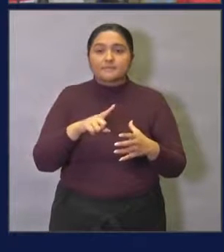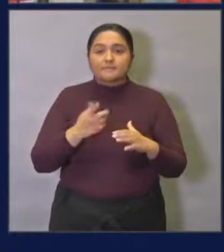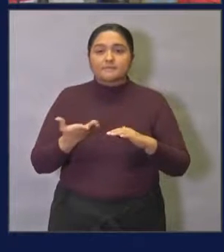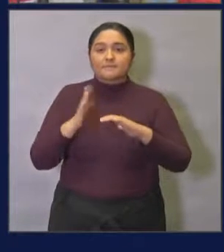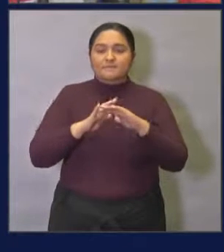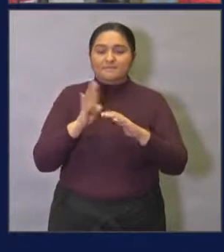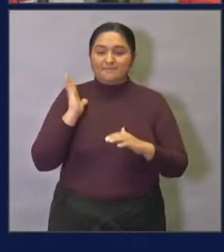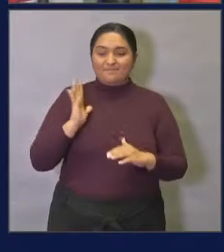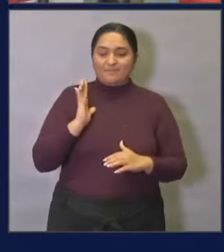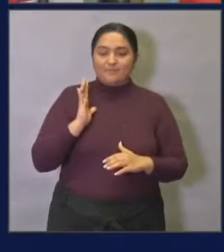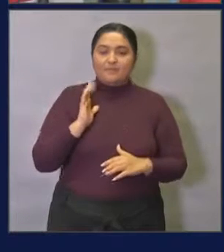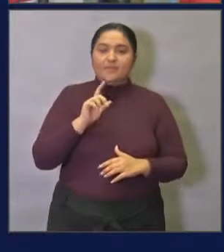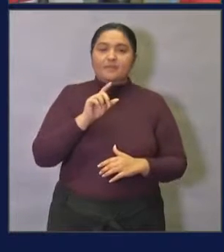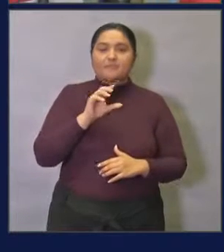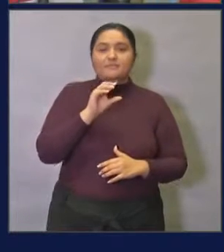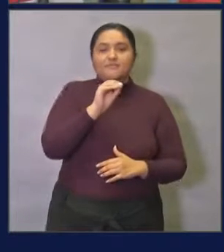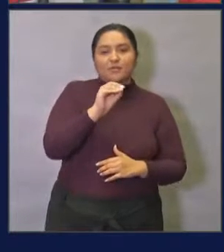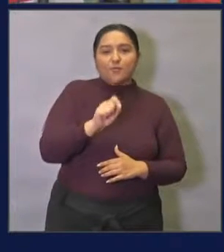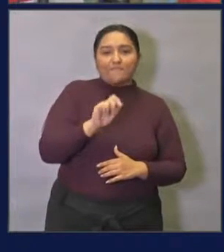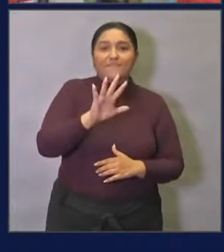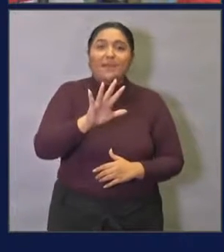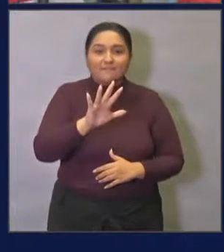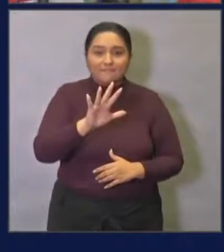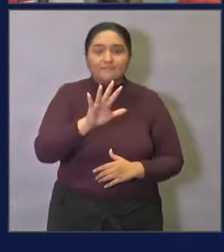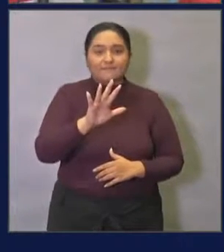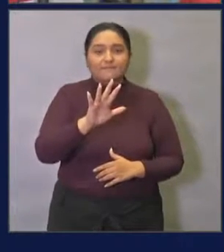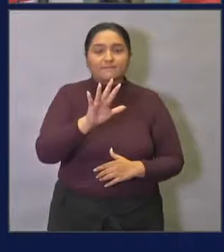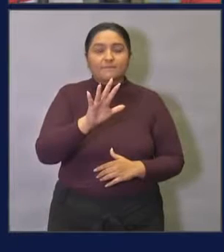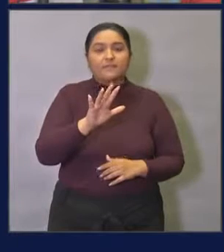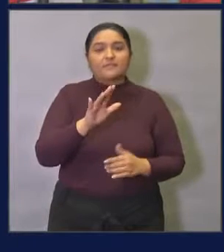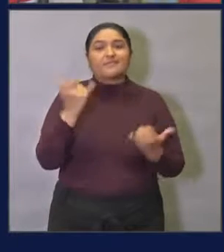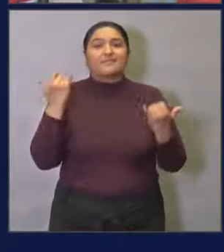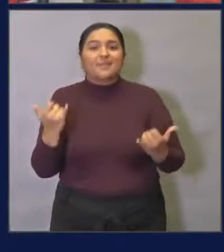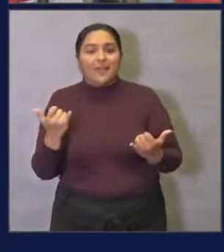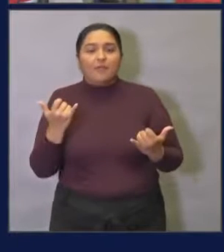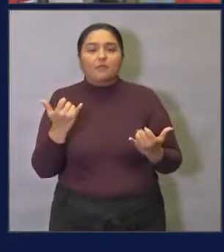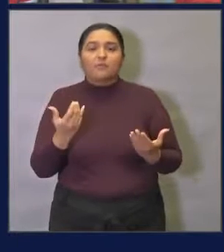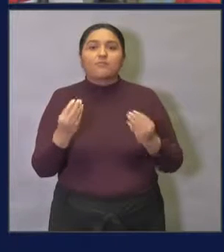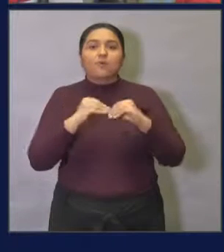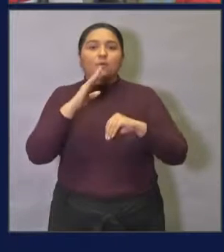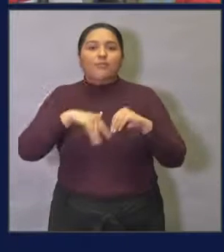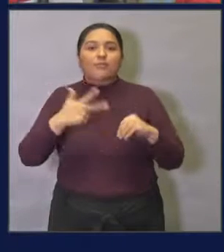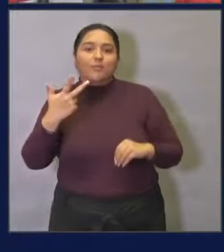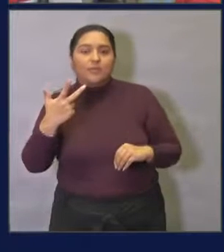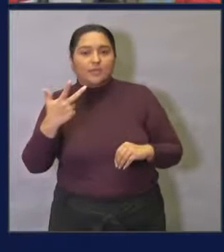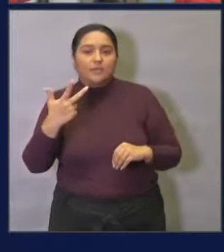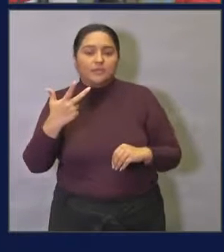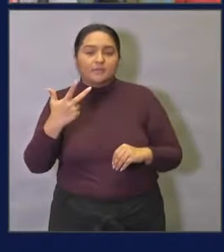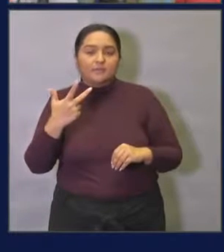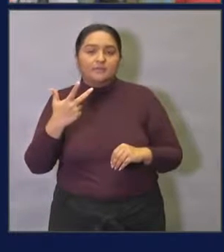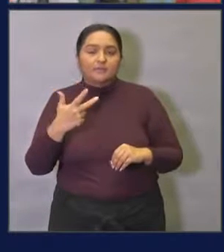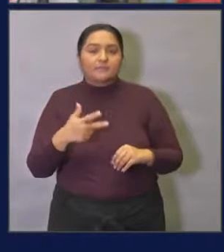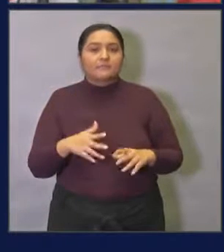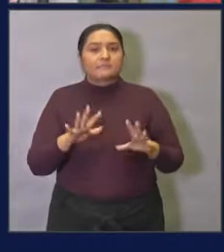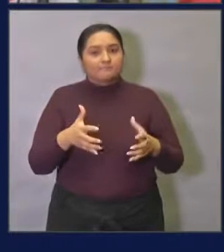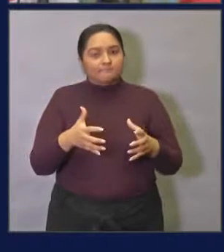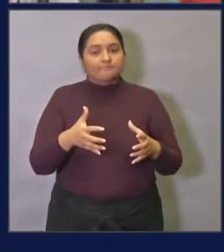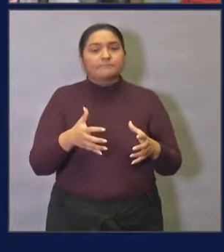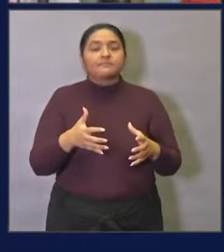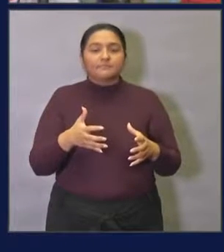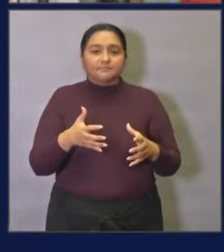1 por cada 100,000 personas a más de 3 por cada 100,000 personas. Y ahora estamos viendo